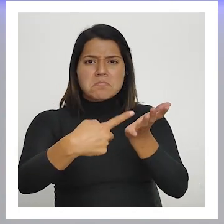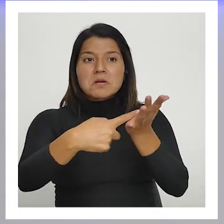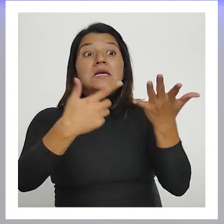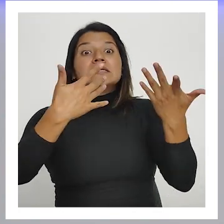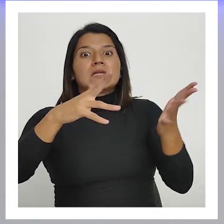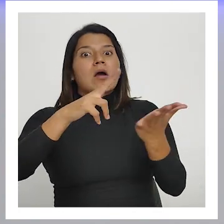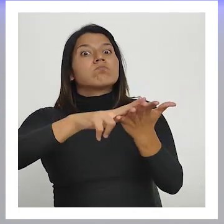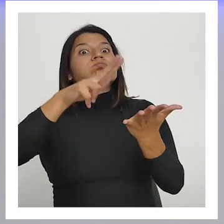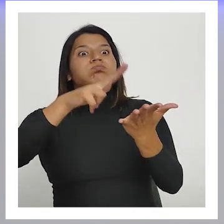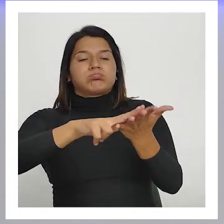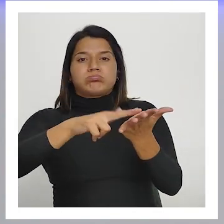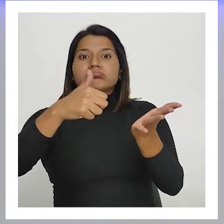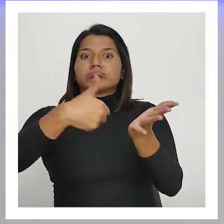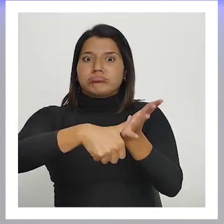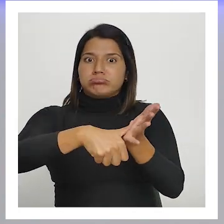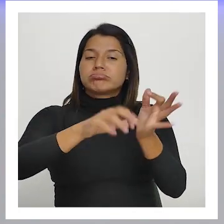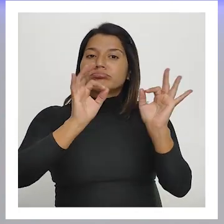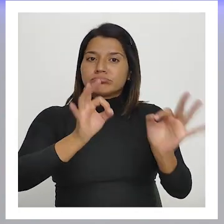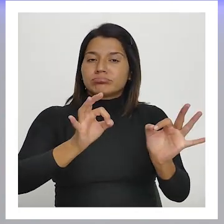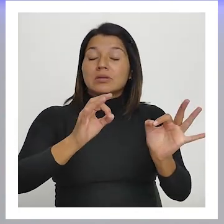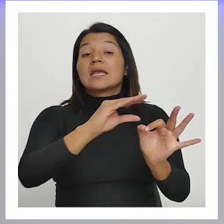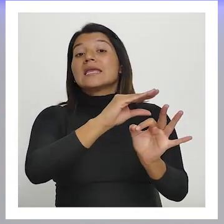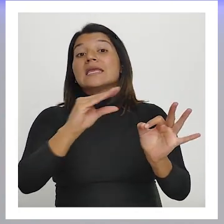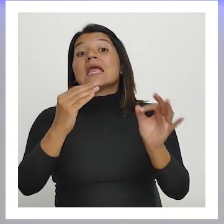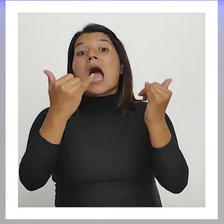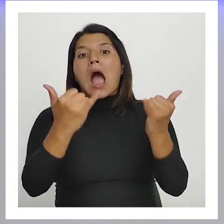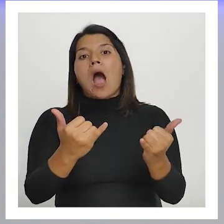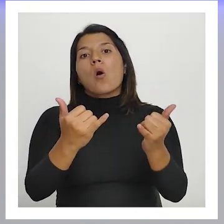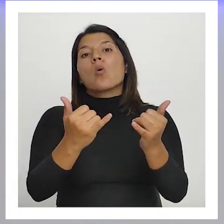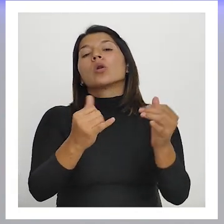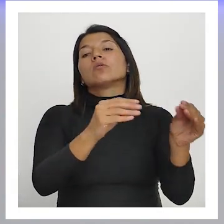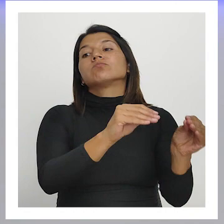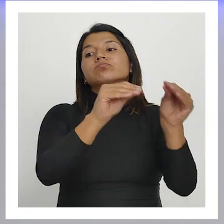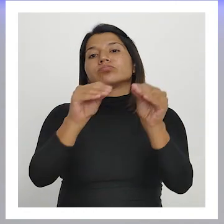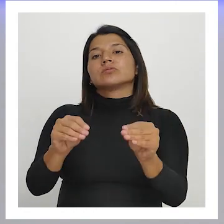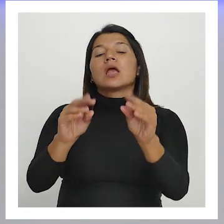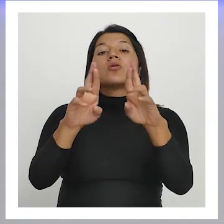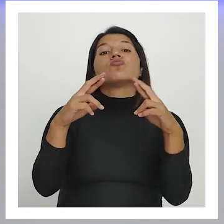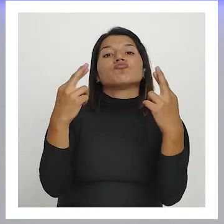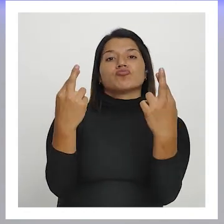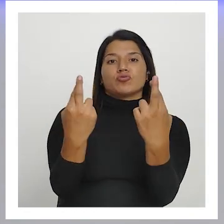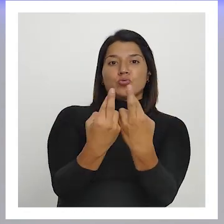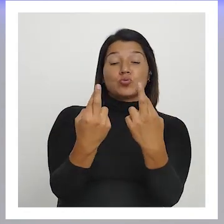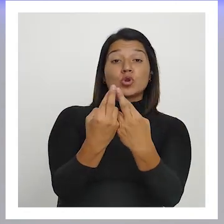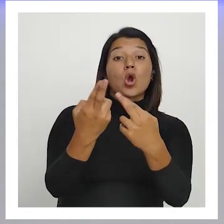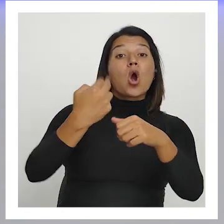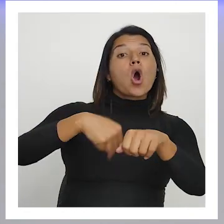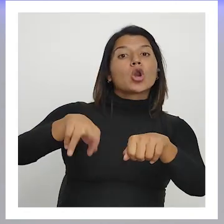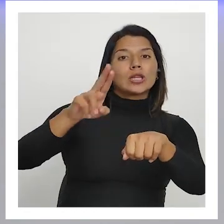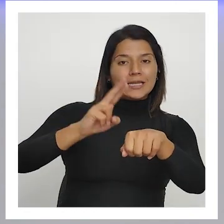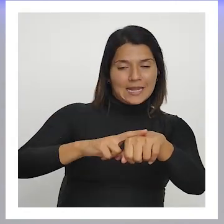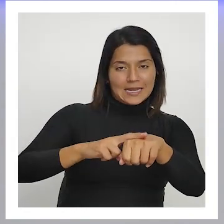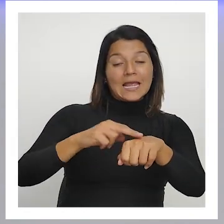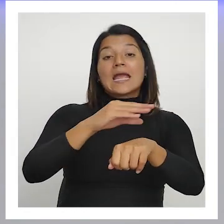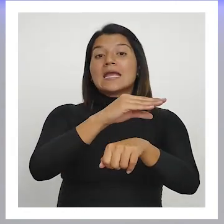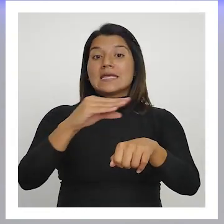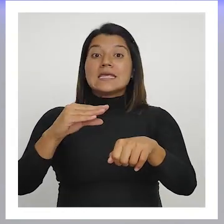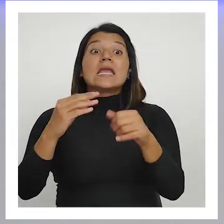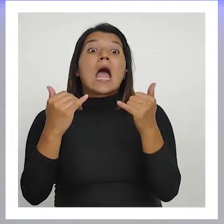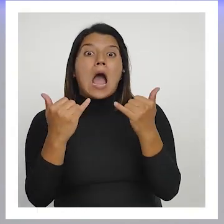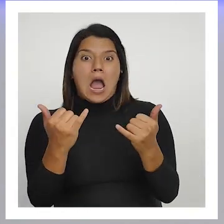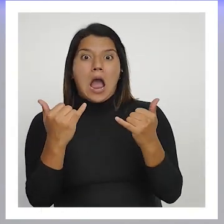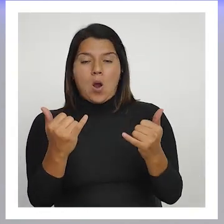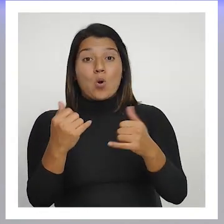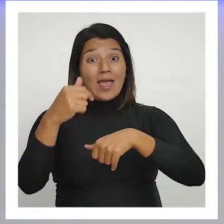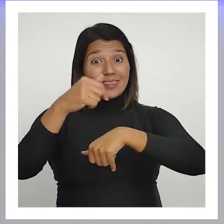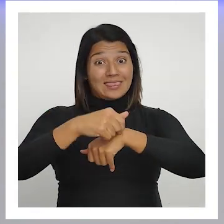recibe voto positivo y ya pasa en sesiones ordinarias y es convocado también ahora